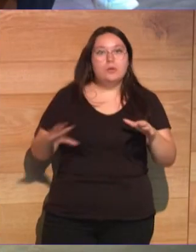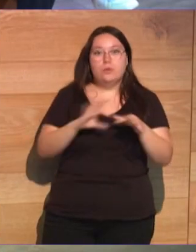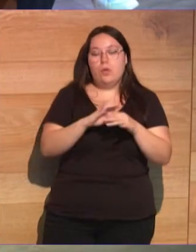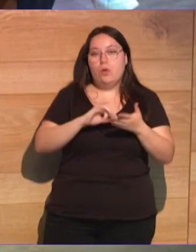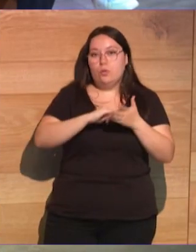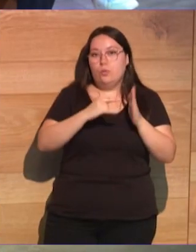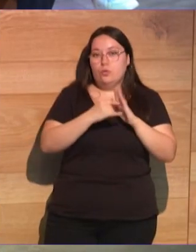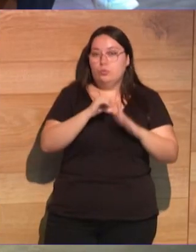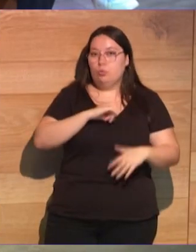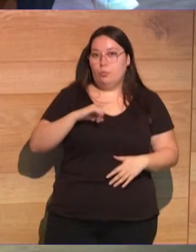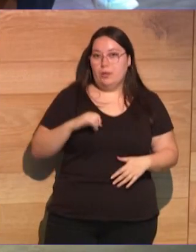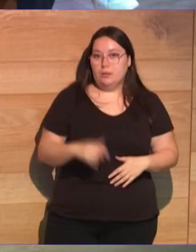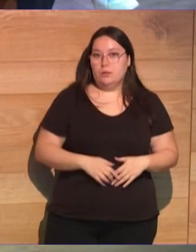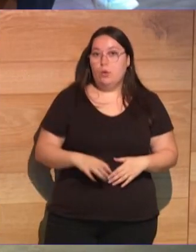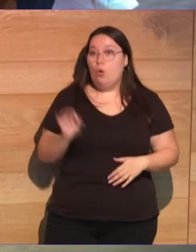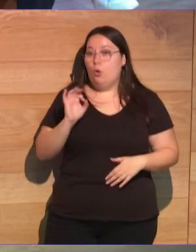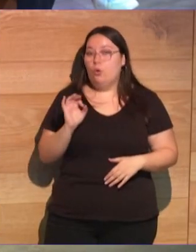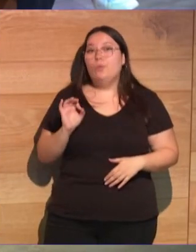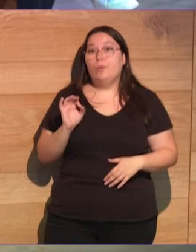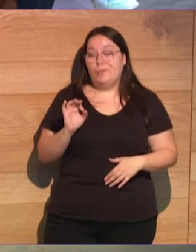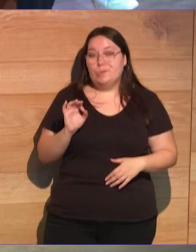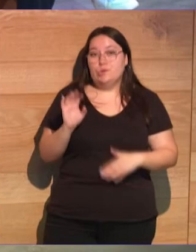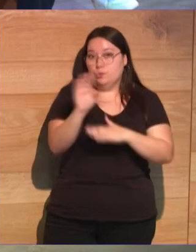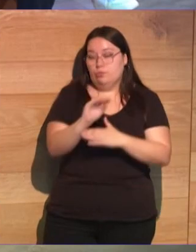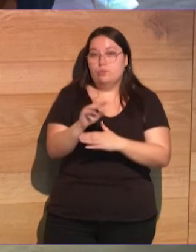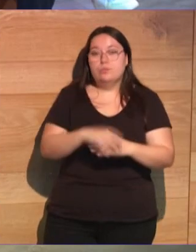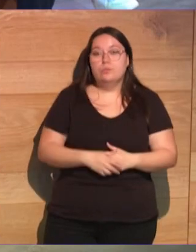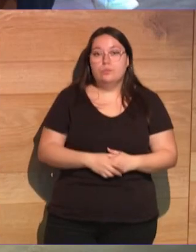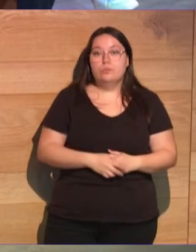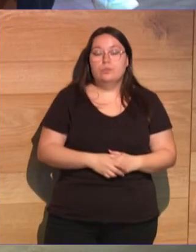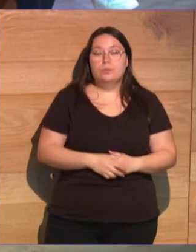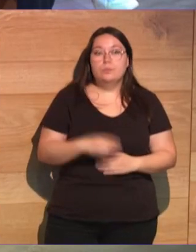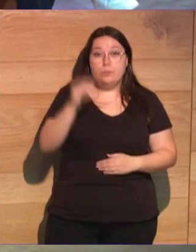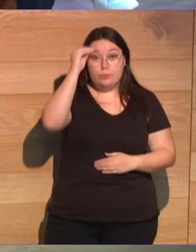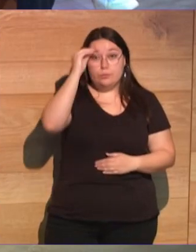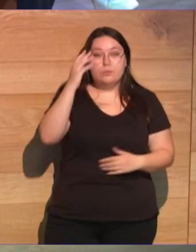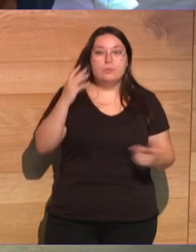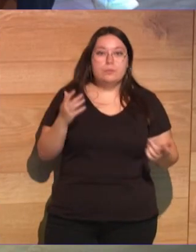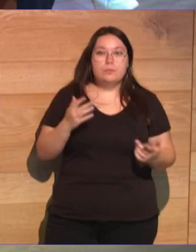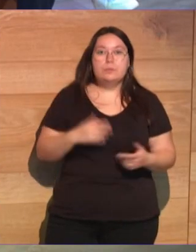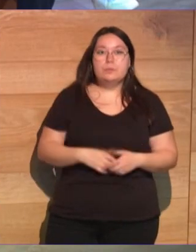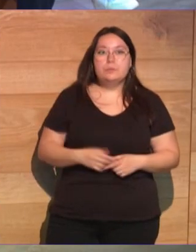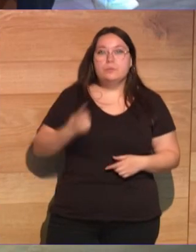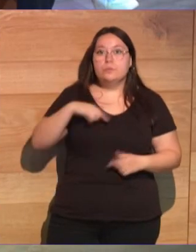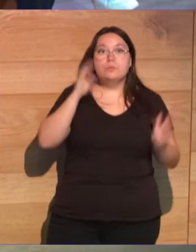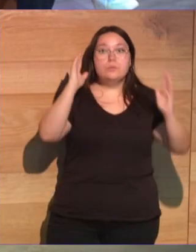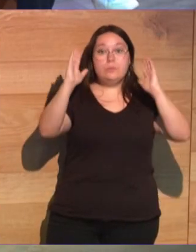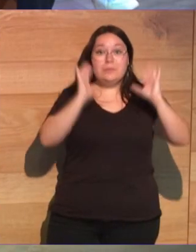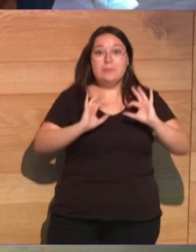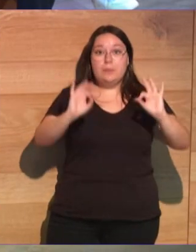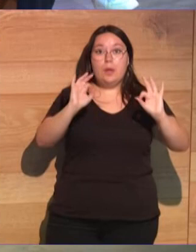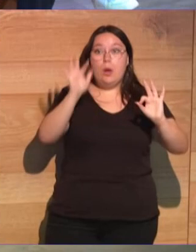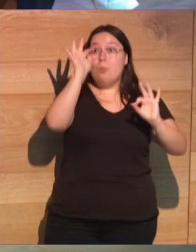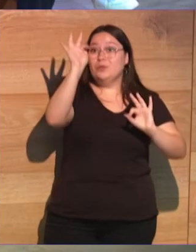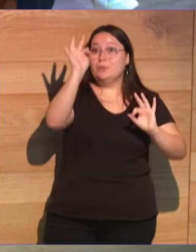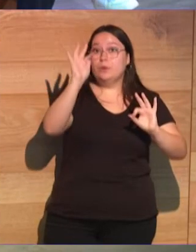soluciones o antídotos a sus problemas. Yo creo que tampoco estamos en una era como para ser especialmente optimistas